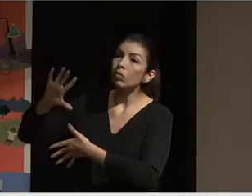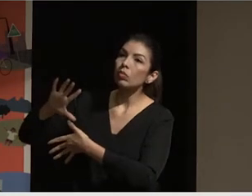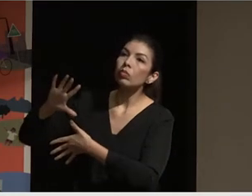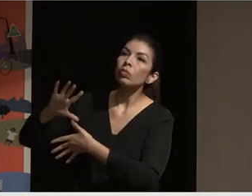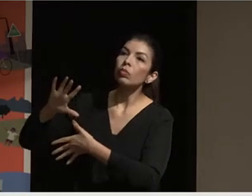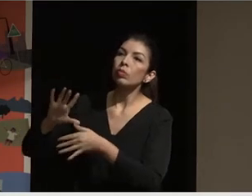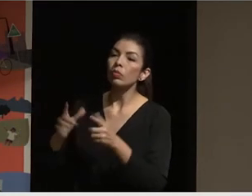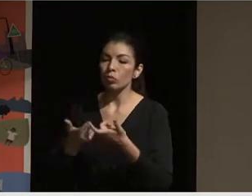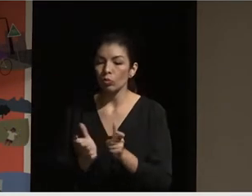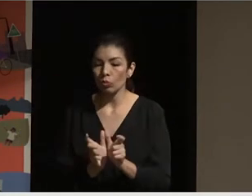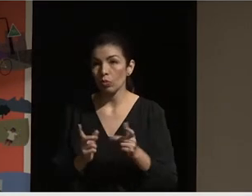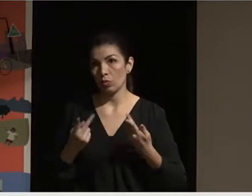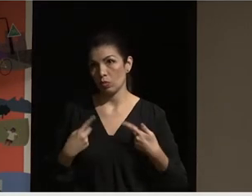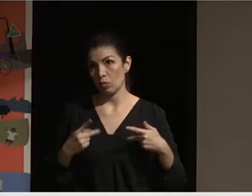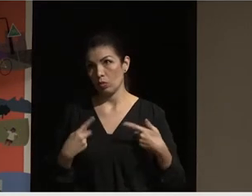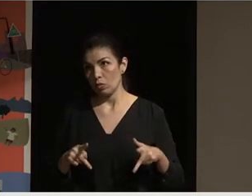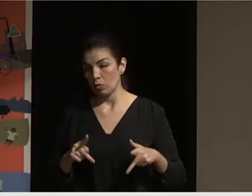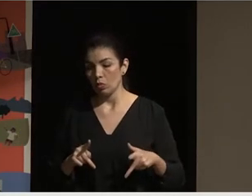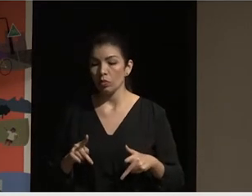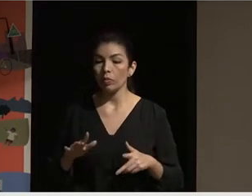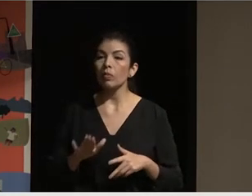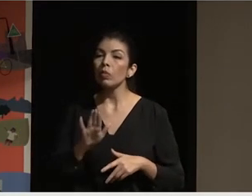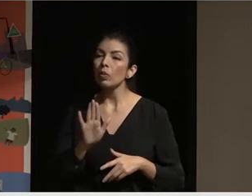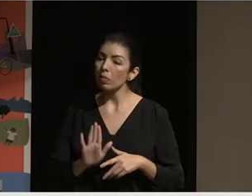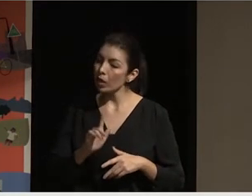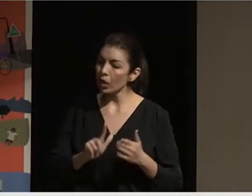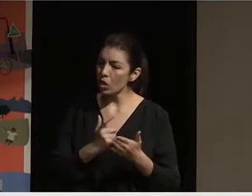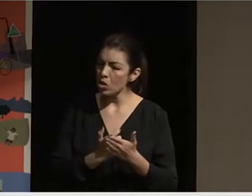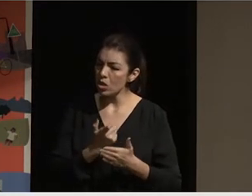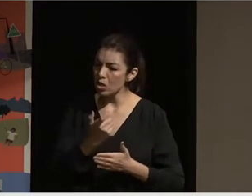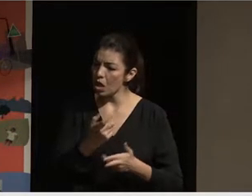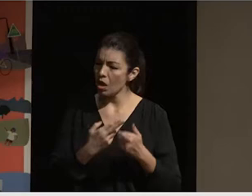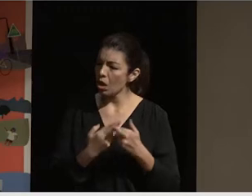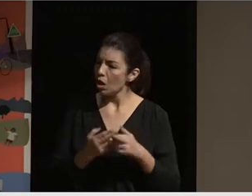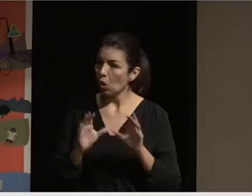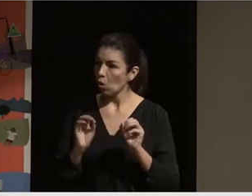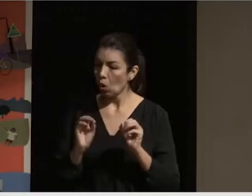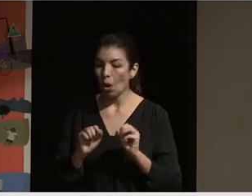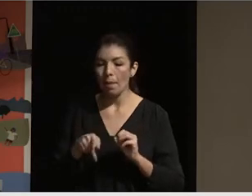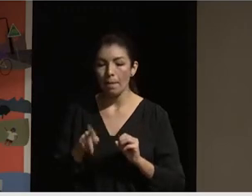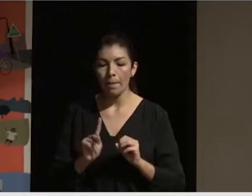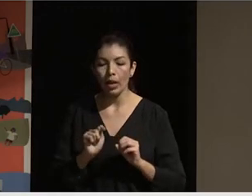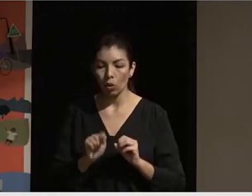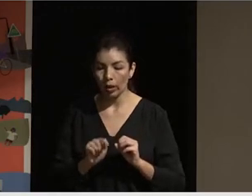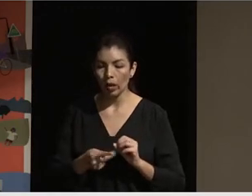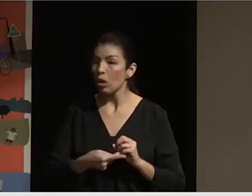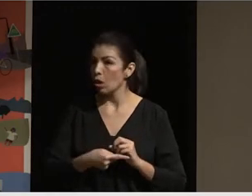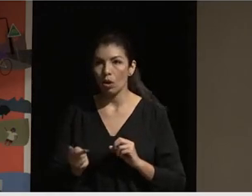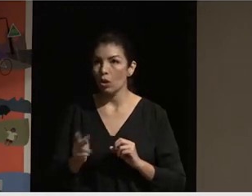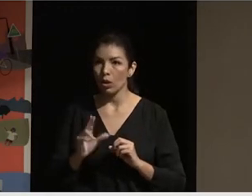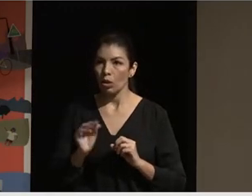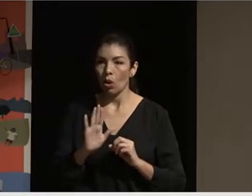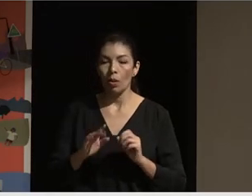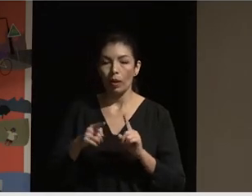¿no? Digamos, por ahí Jamie Peck, cuando habla de las transferencias de políticas, habla de las policy armies, de estos ejércitos de